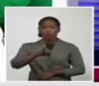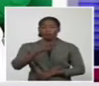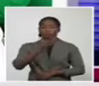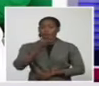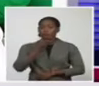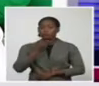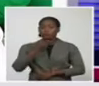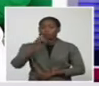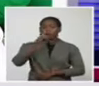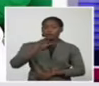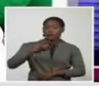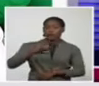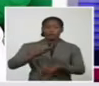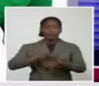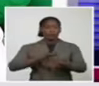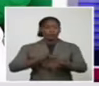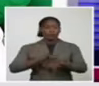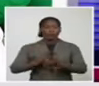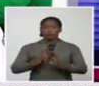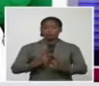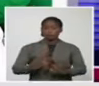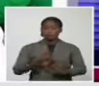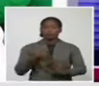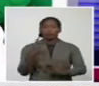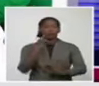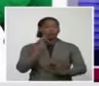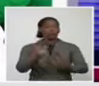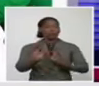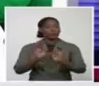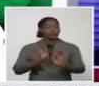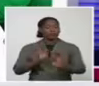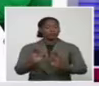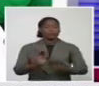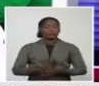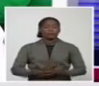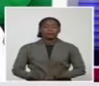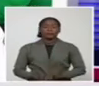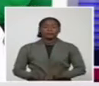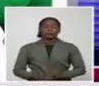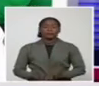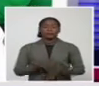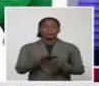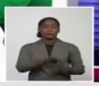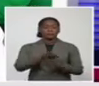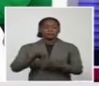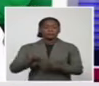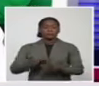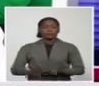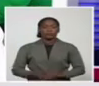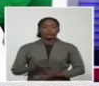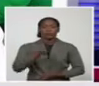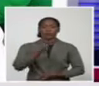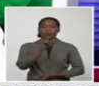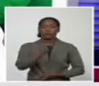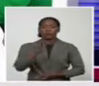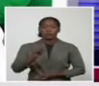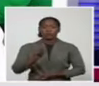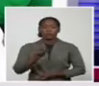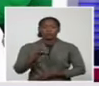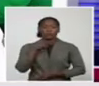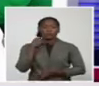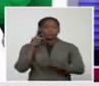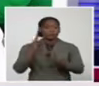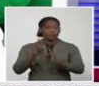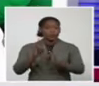Se acumulan con los 4 pacientes que informamos en el día de hoy como fallecidos, un total de